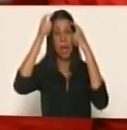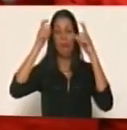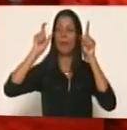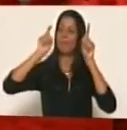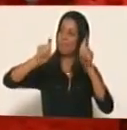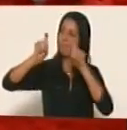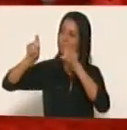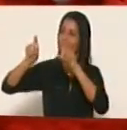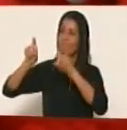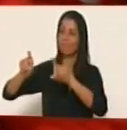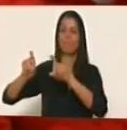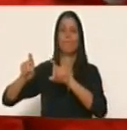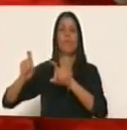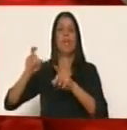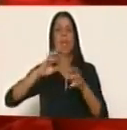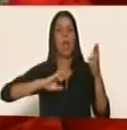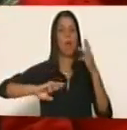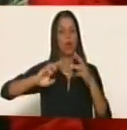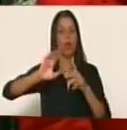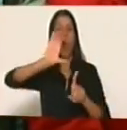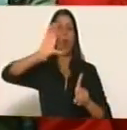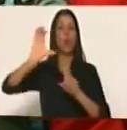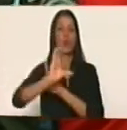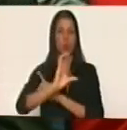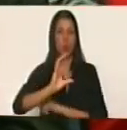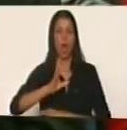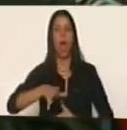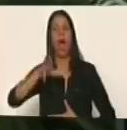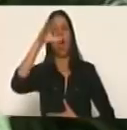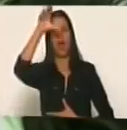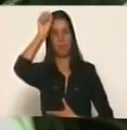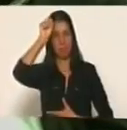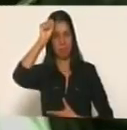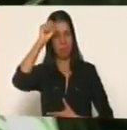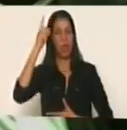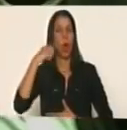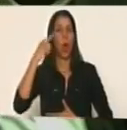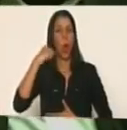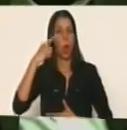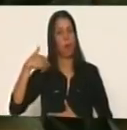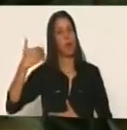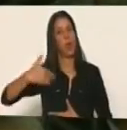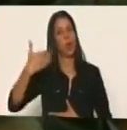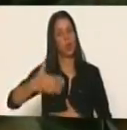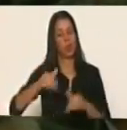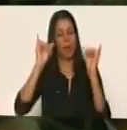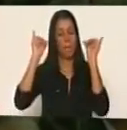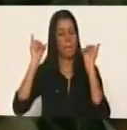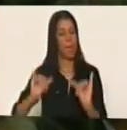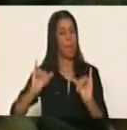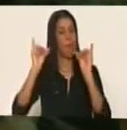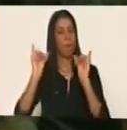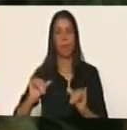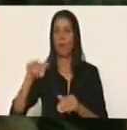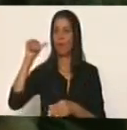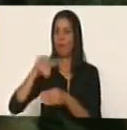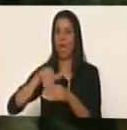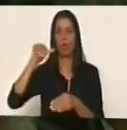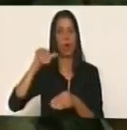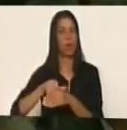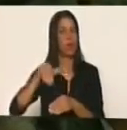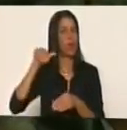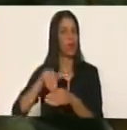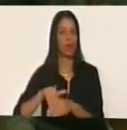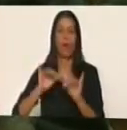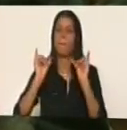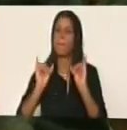enquistó la revolución bolivariana en manos de Hugo Chávez, y es la cultura que prevalece hoy en día, y lo acabamos de mostrar en